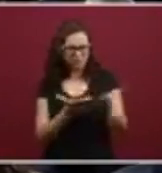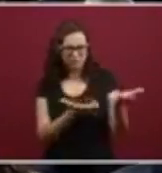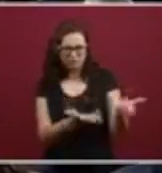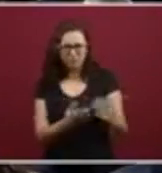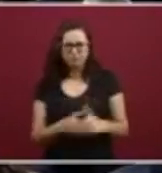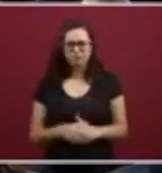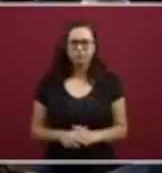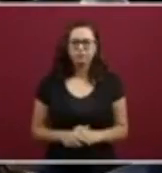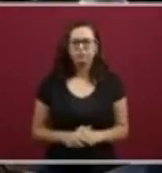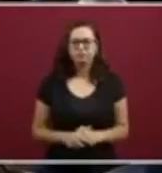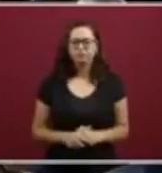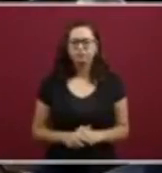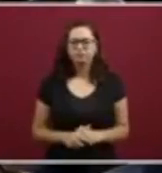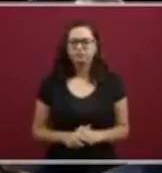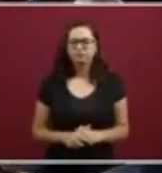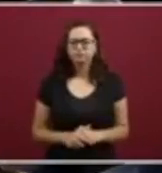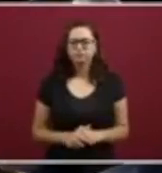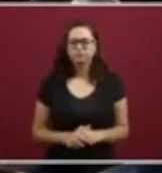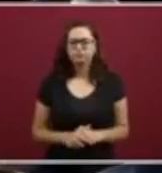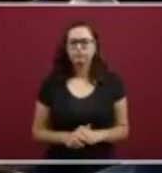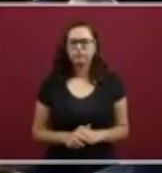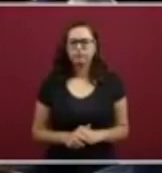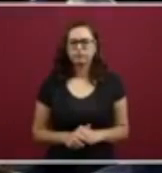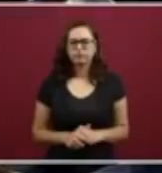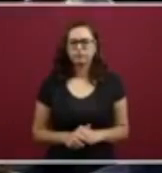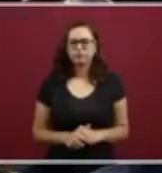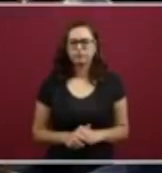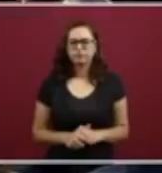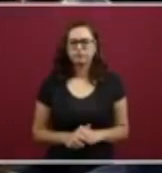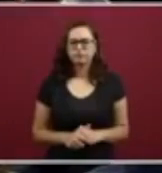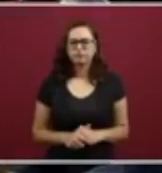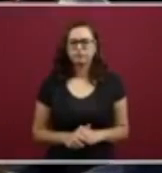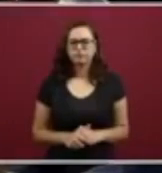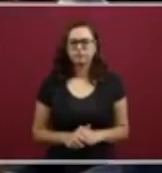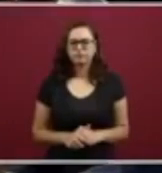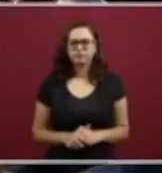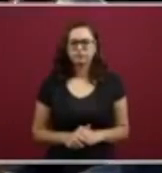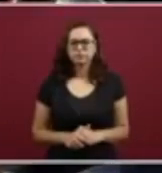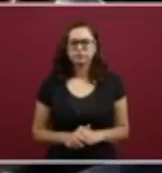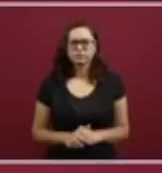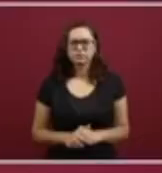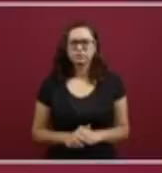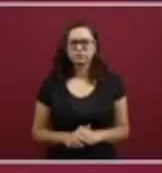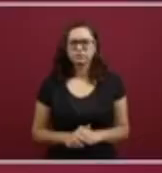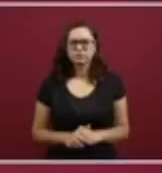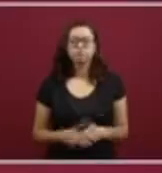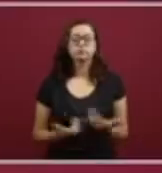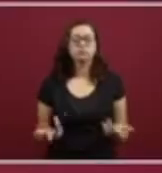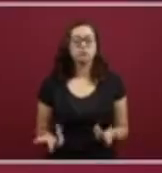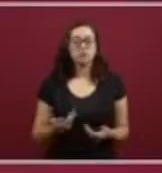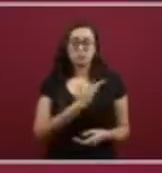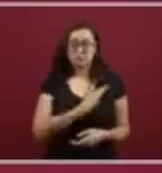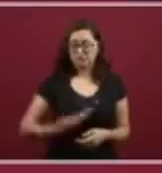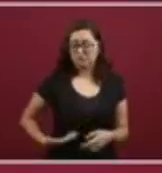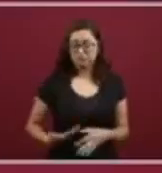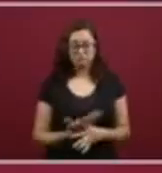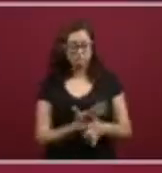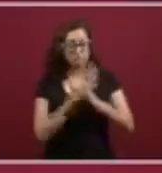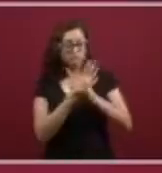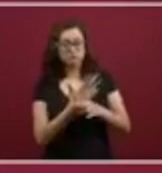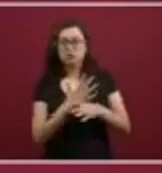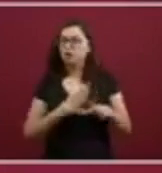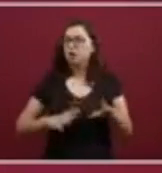señor. El señor presidente siempre ha dicho que por el bien de todos, primero los pobres.